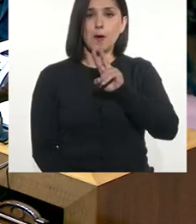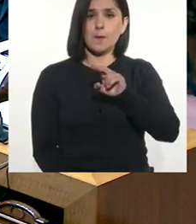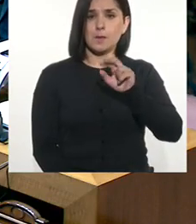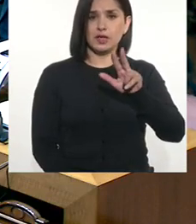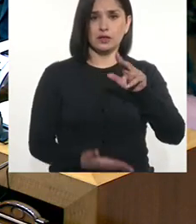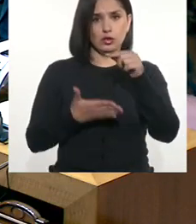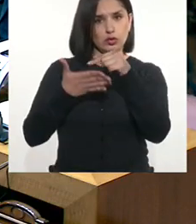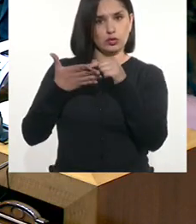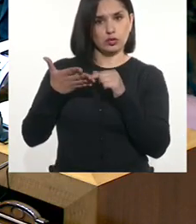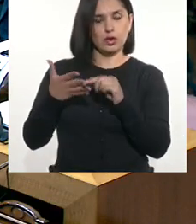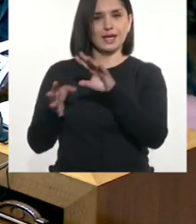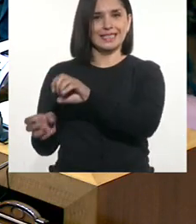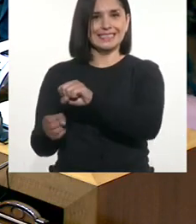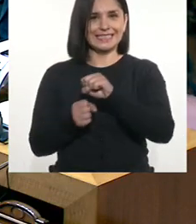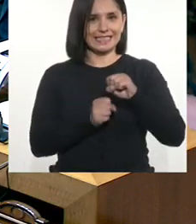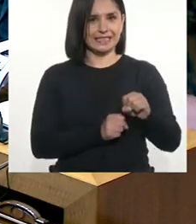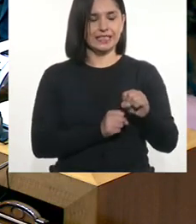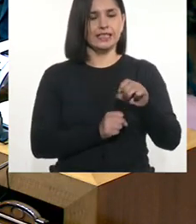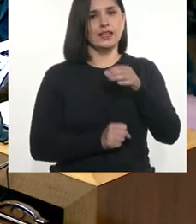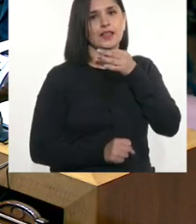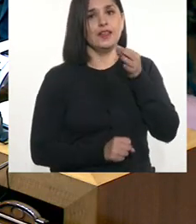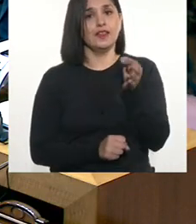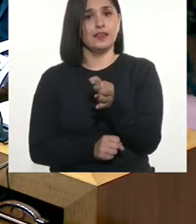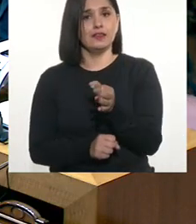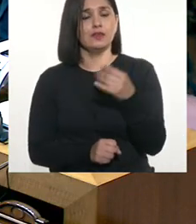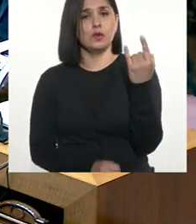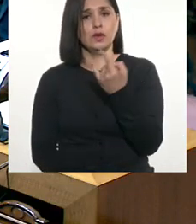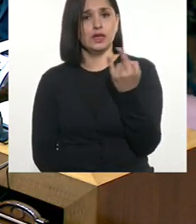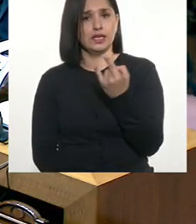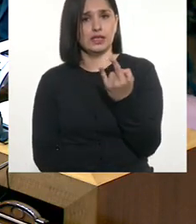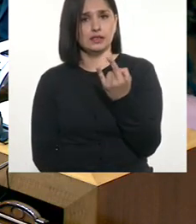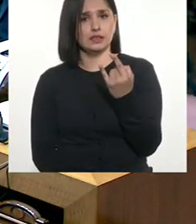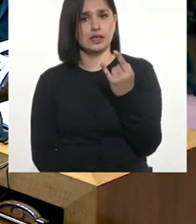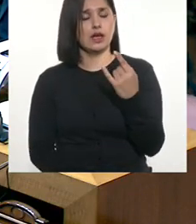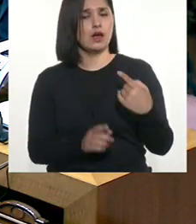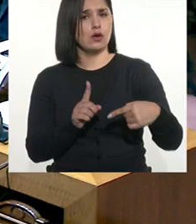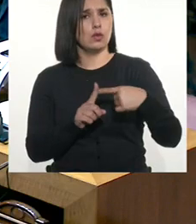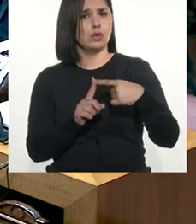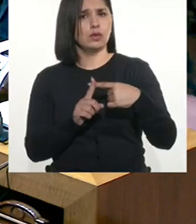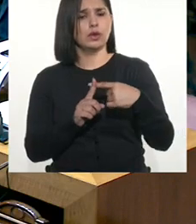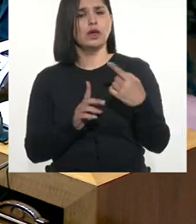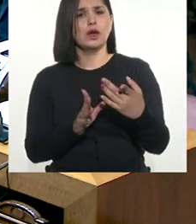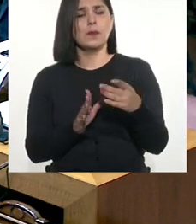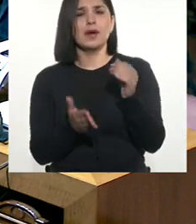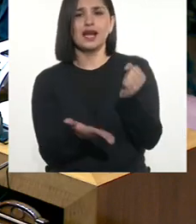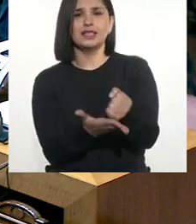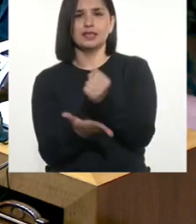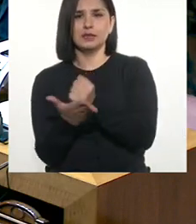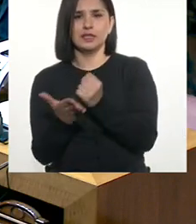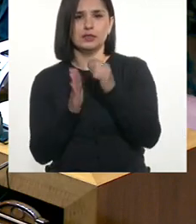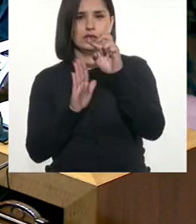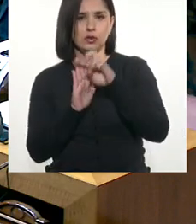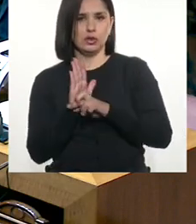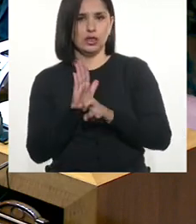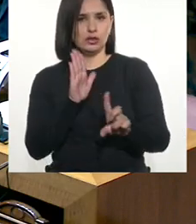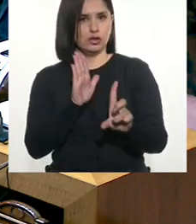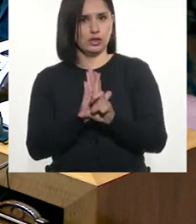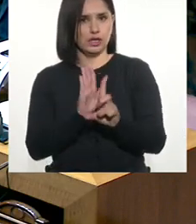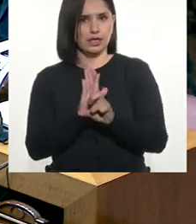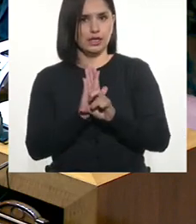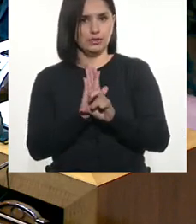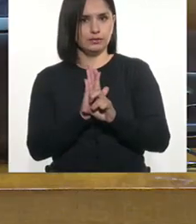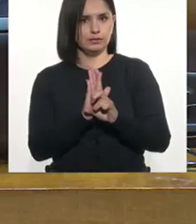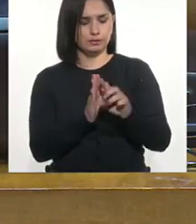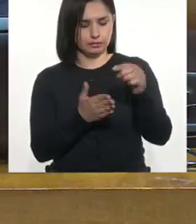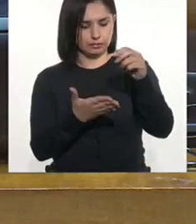retira y hace presente la urgencia calificándola de suma para la tramitación de los proyectos de ley que indica